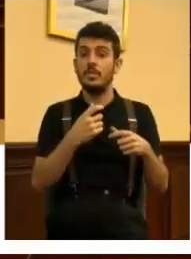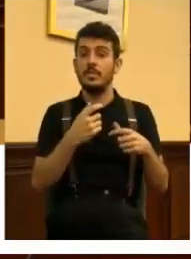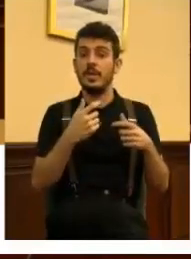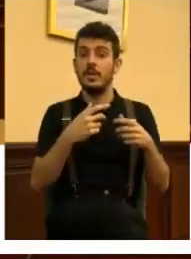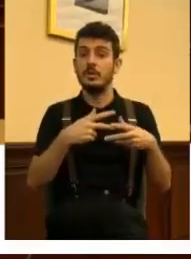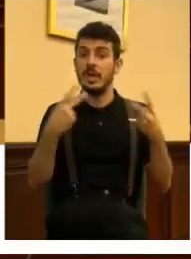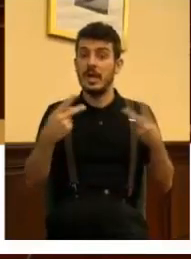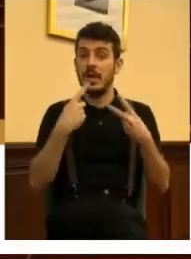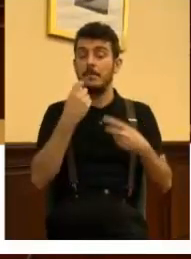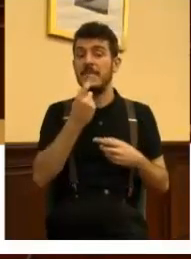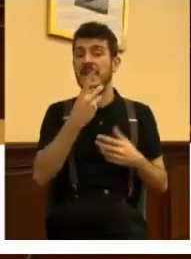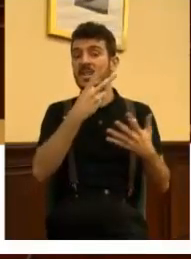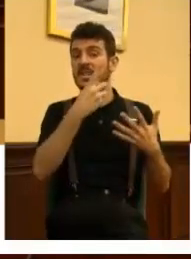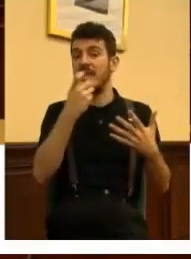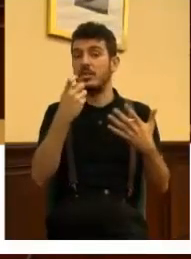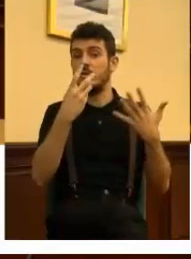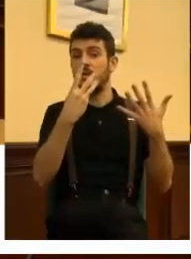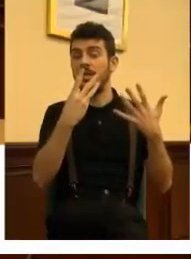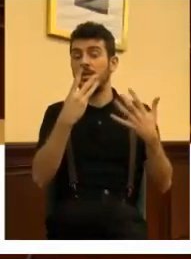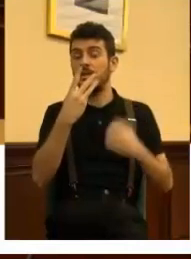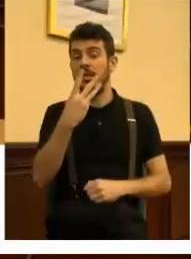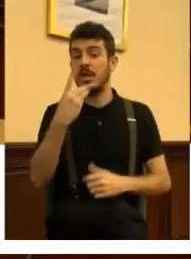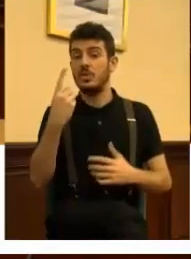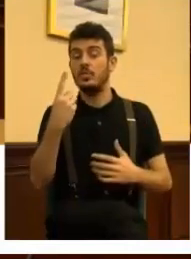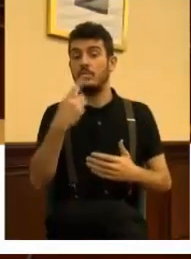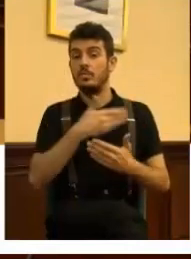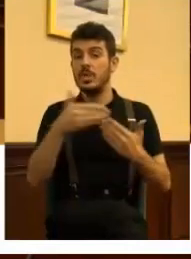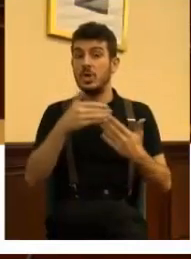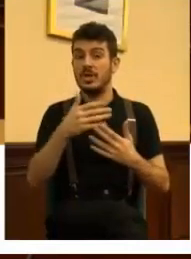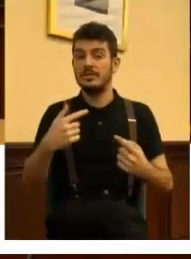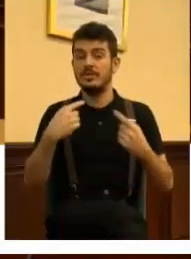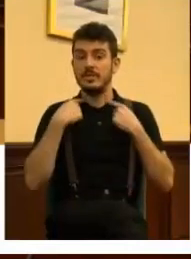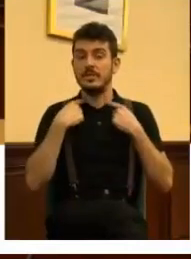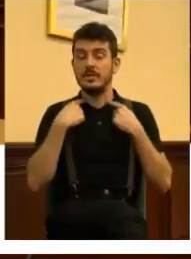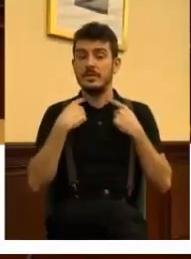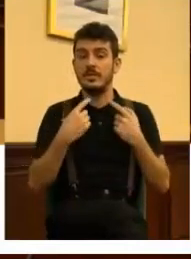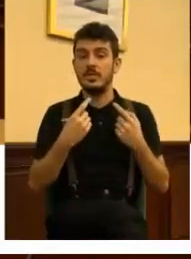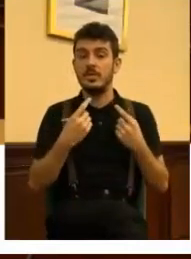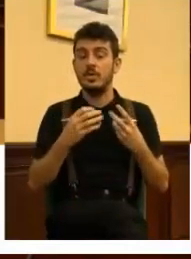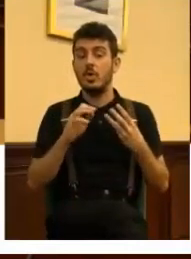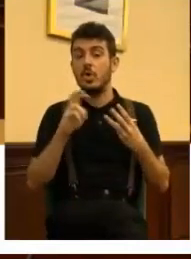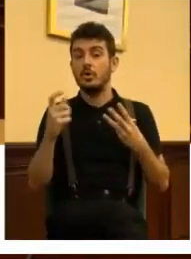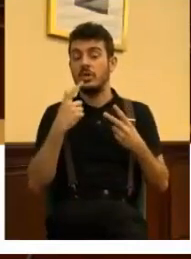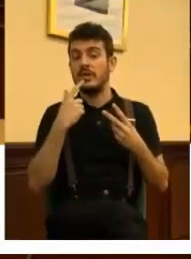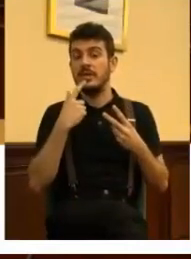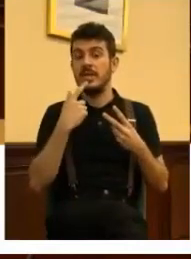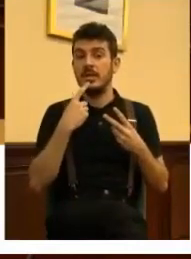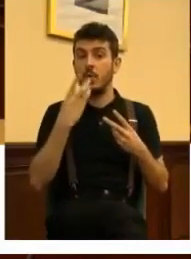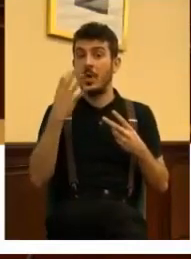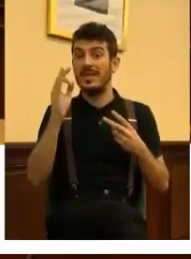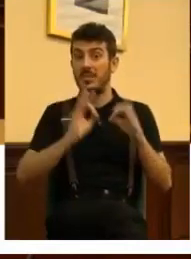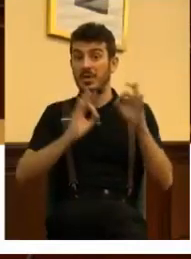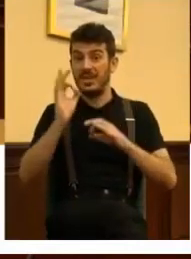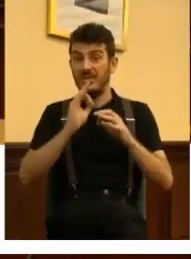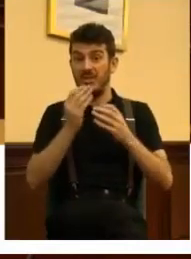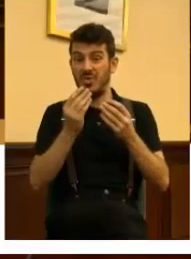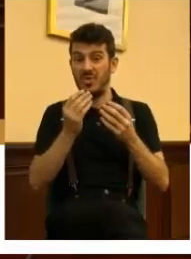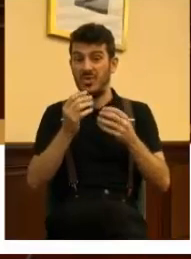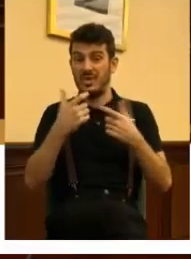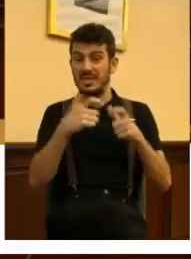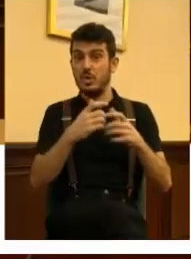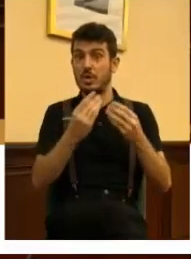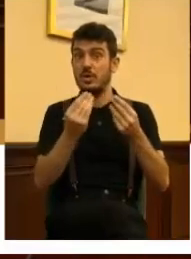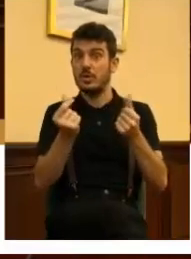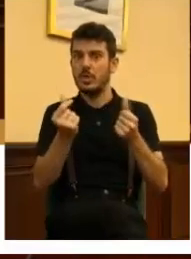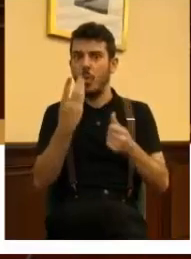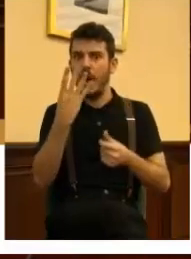euros. Podemos hablar del plural, los hosteleros de Madrid prevén la desaparición del 40% del sector, nada más y nada